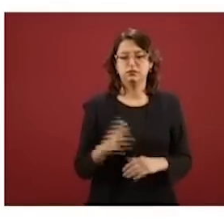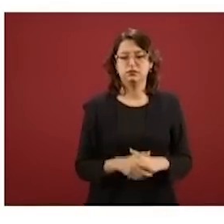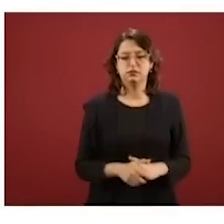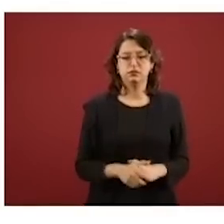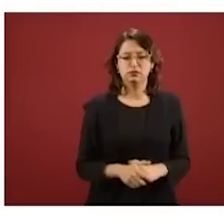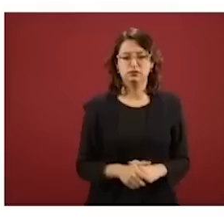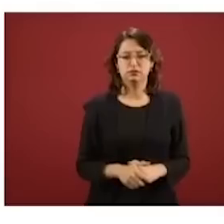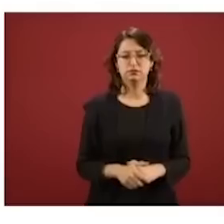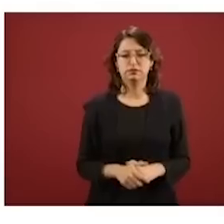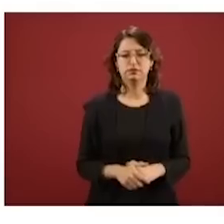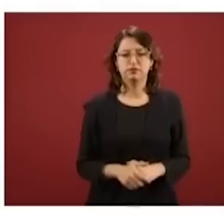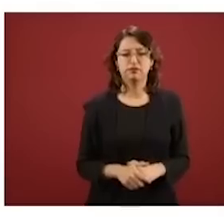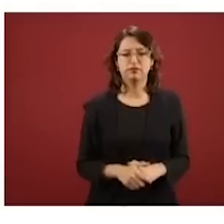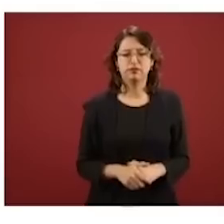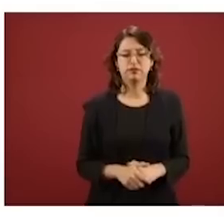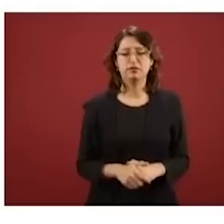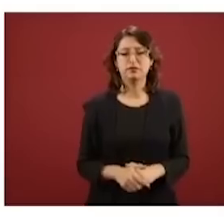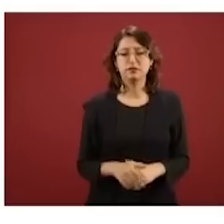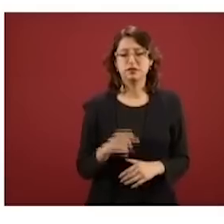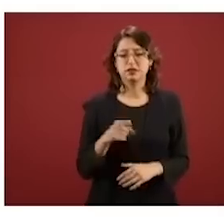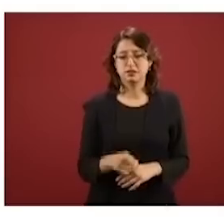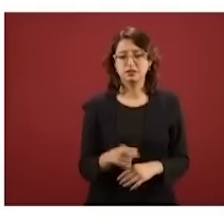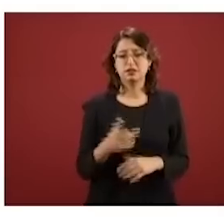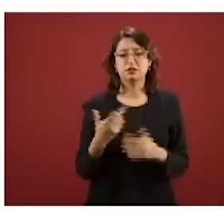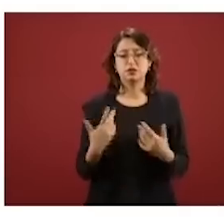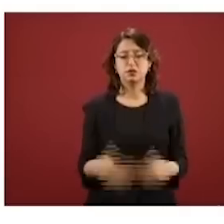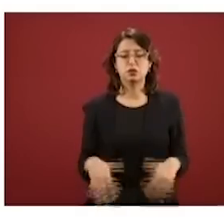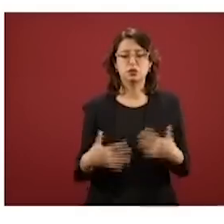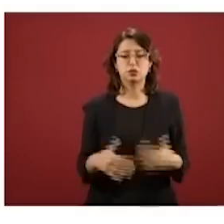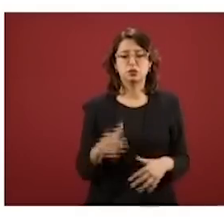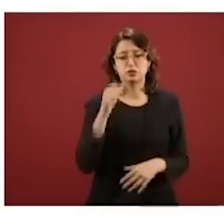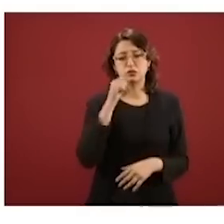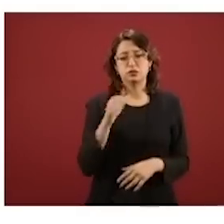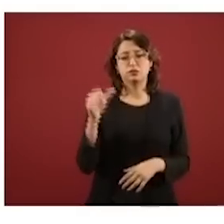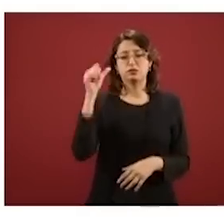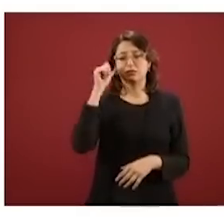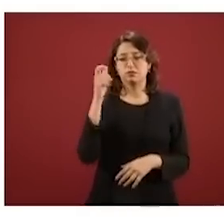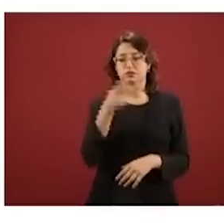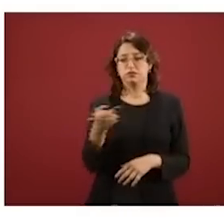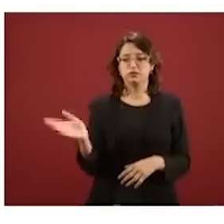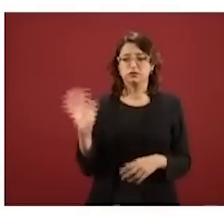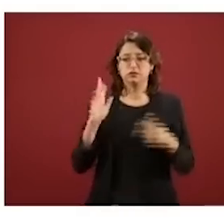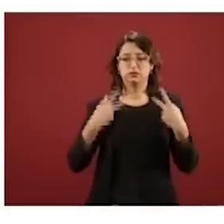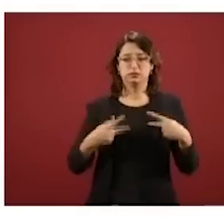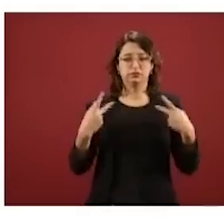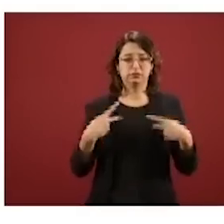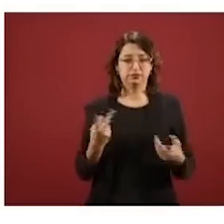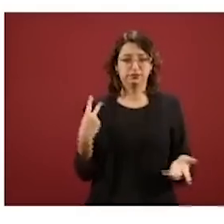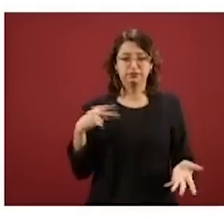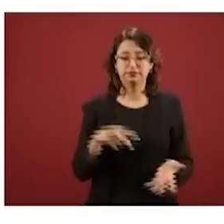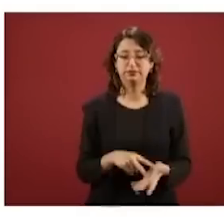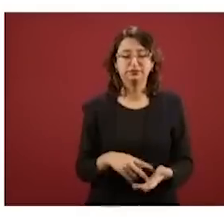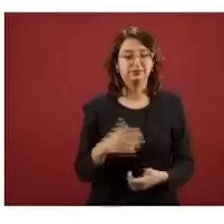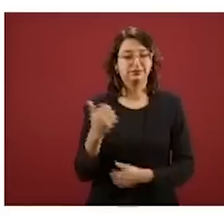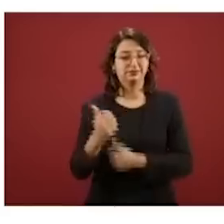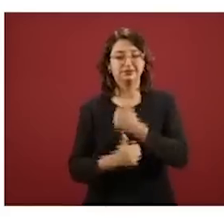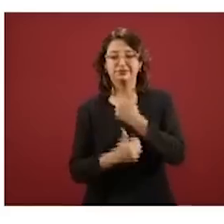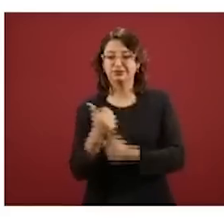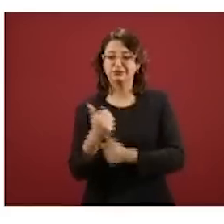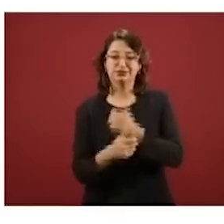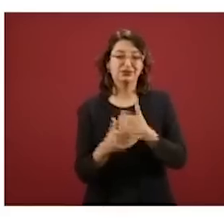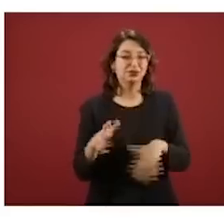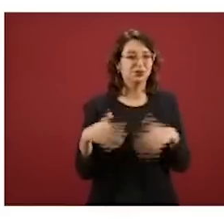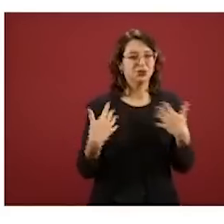que pues, tuvo prácticamente quien estuvo ayer en Los Pinos. No me dejará mentir que fue un final de fotografía.